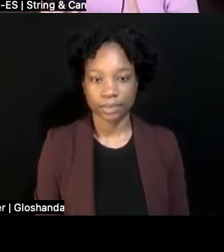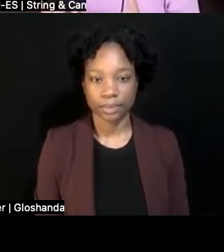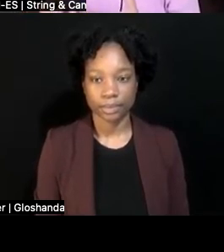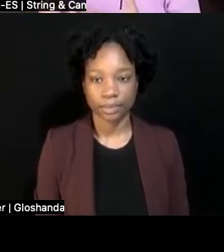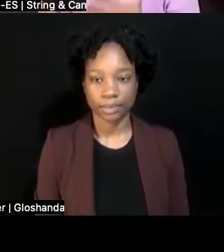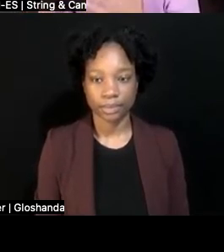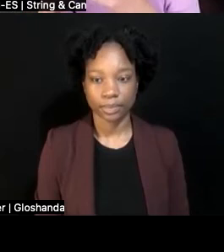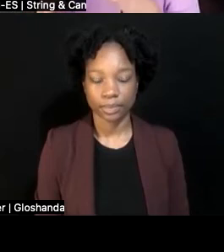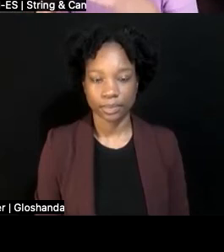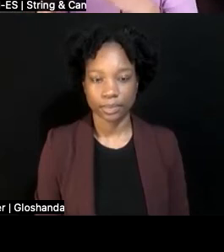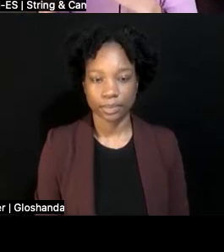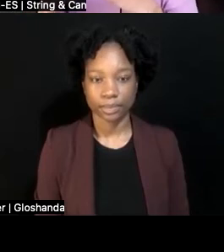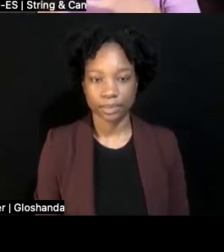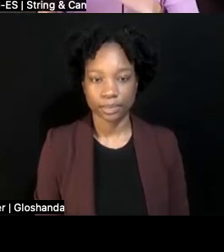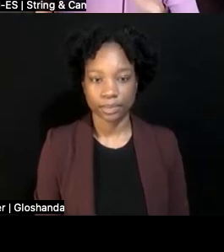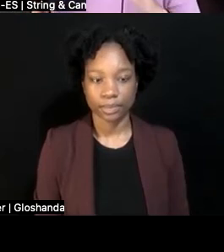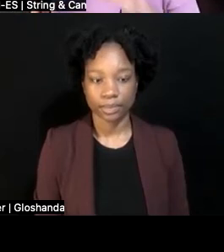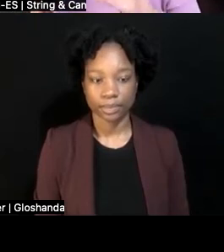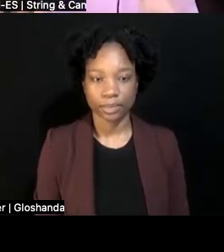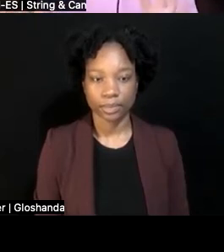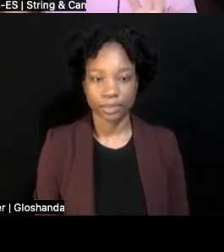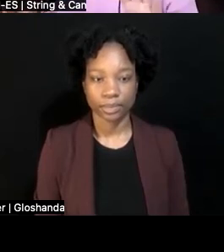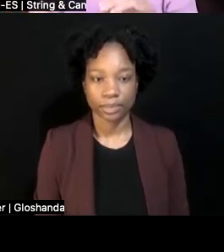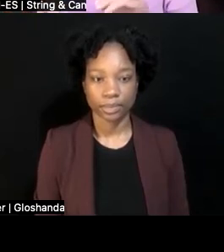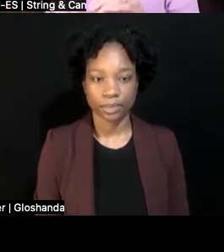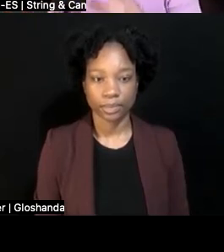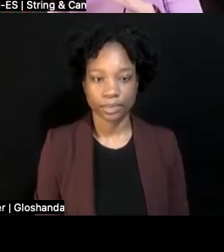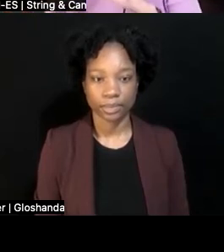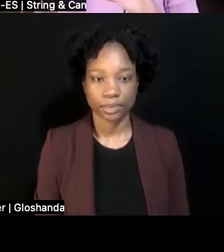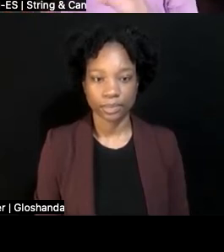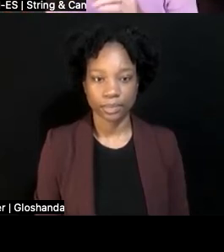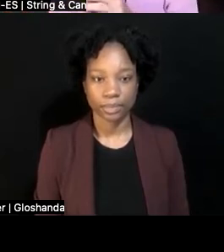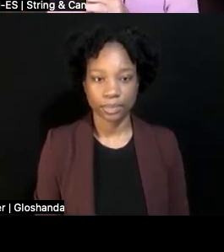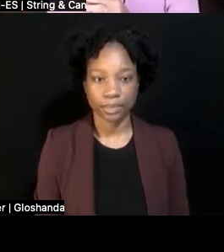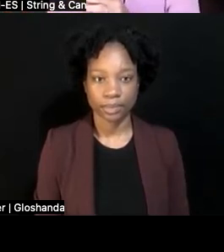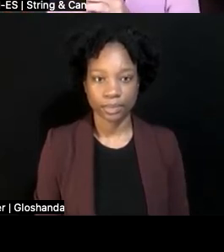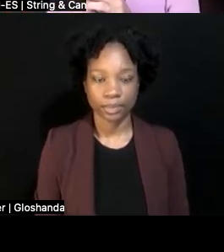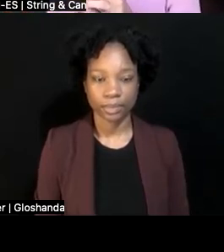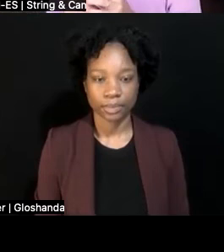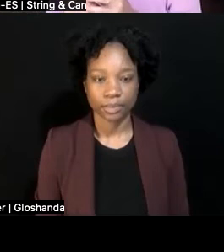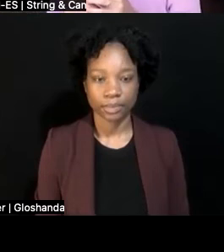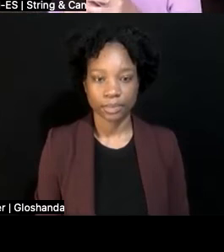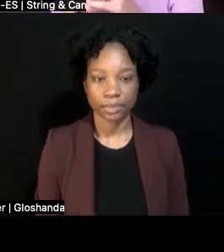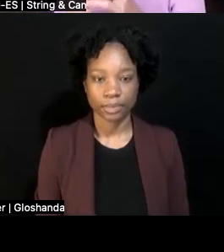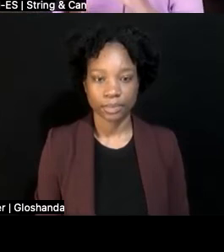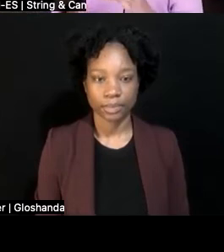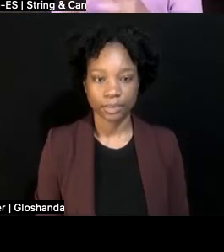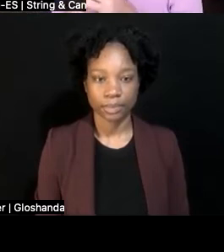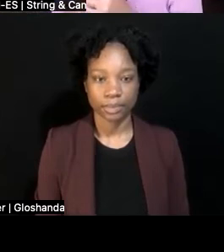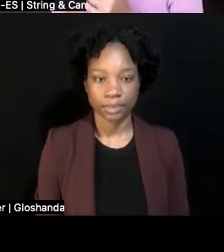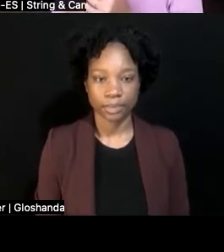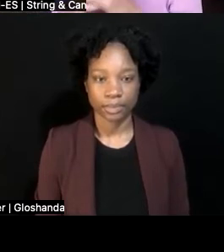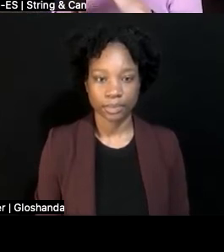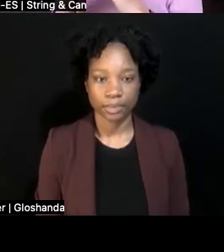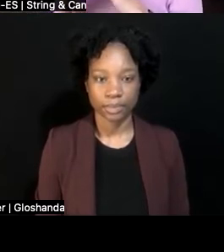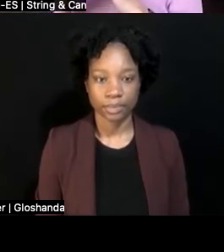indígenas. Y bueno, gracias, pero no, no queremos participar. Y lo que veo ahora es